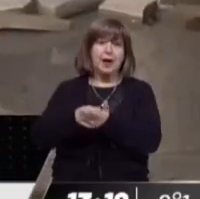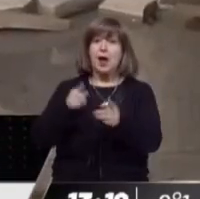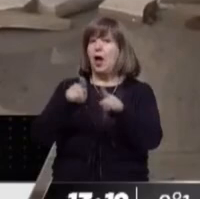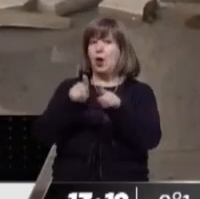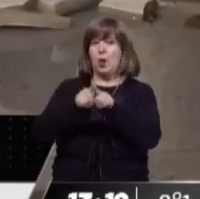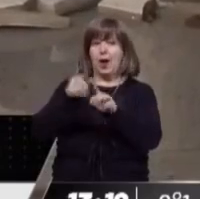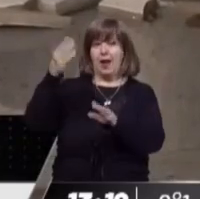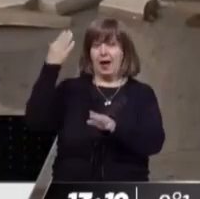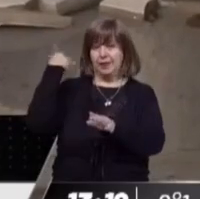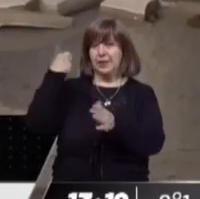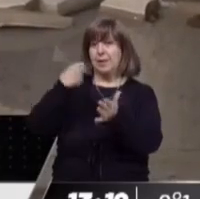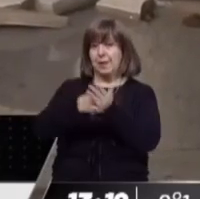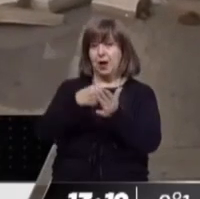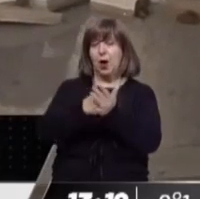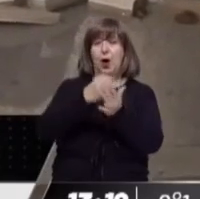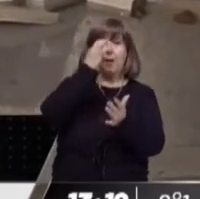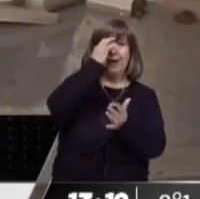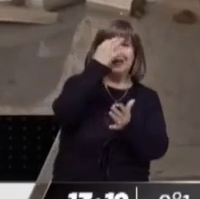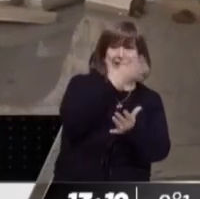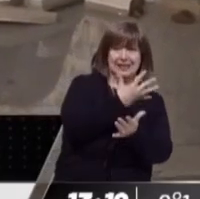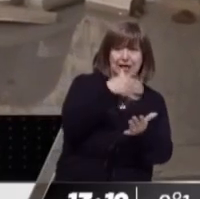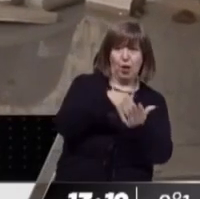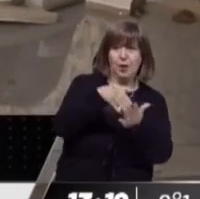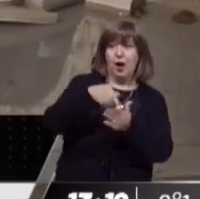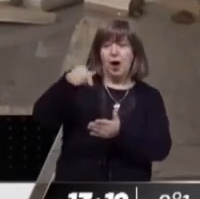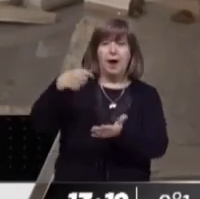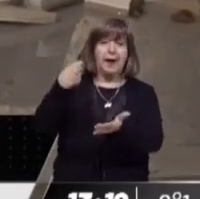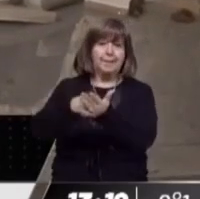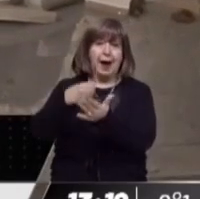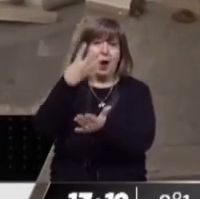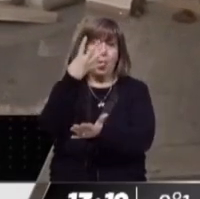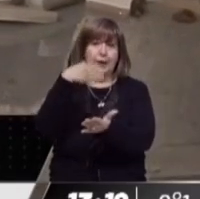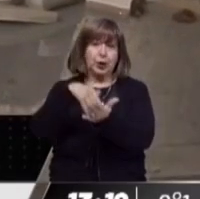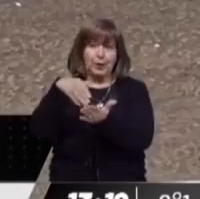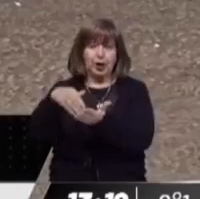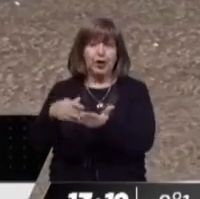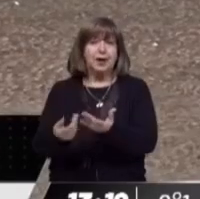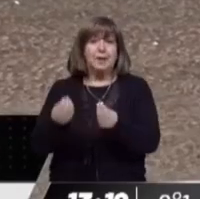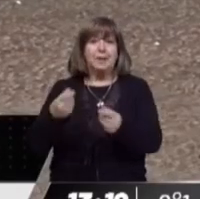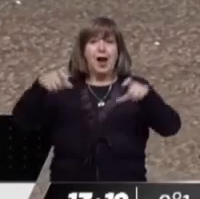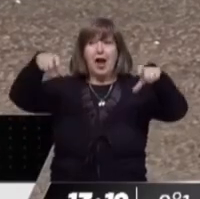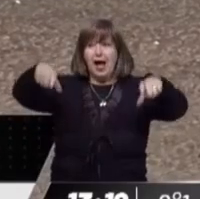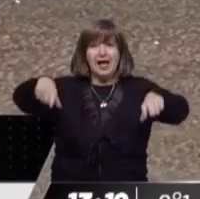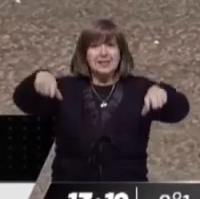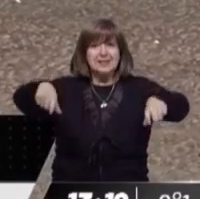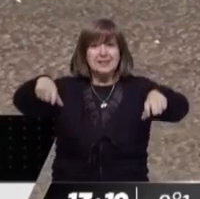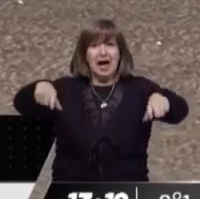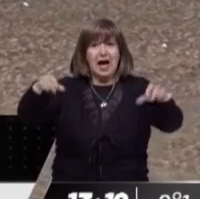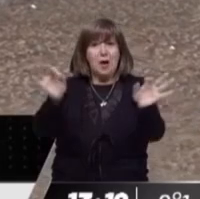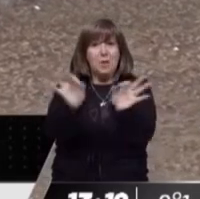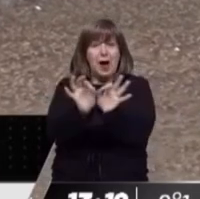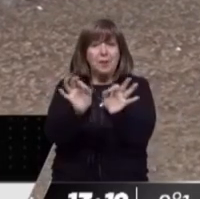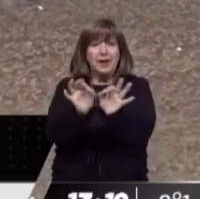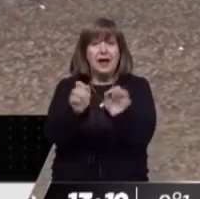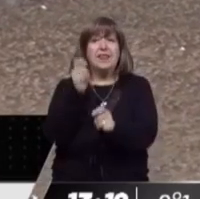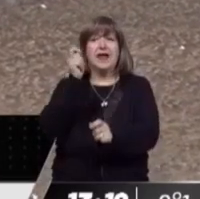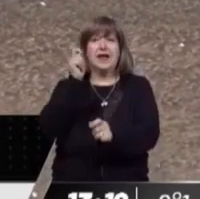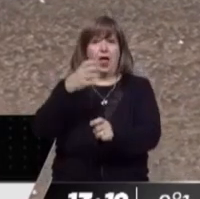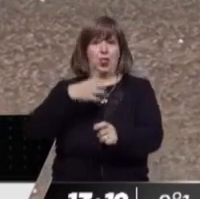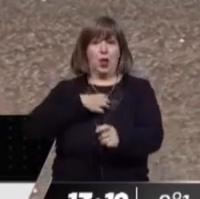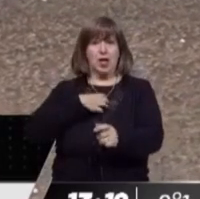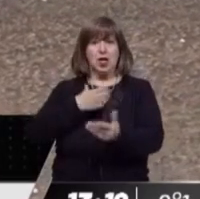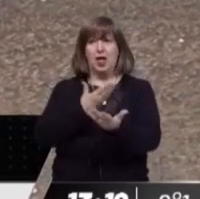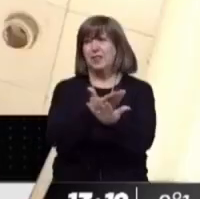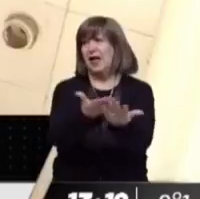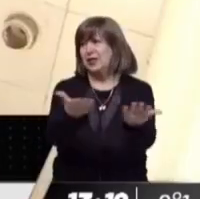anteriormente Y como corresponde pero bueno ese no es el punto el punto es que el estadio es de todos los mendocinos nos cuesta muchísimo dinero mantenerlo bien es un